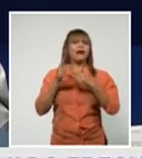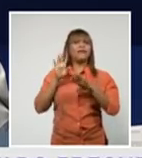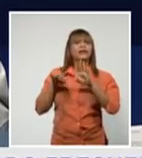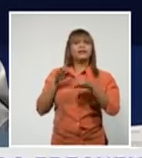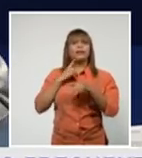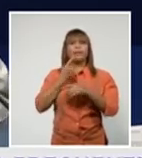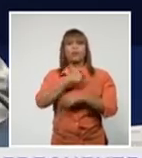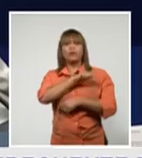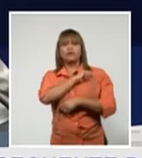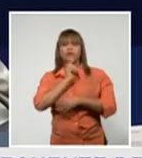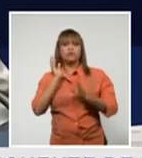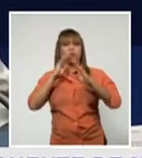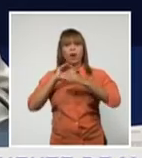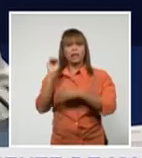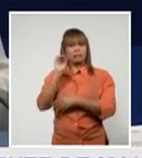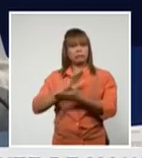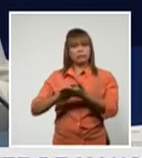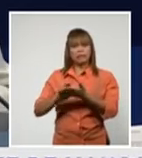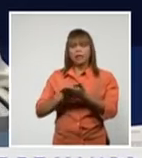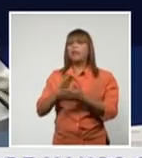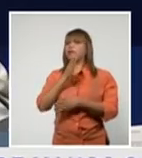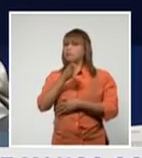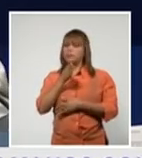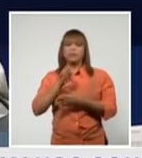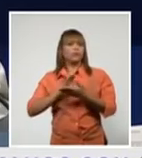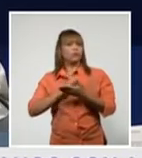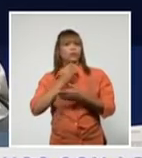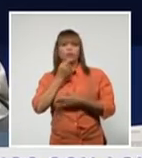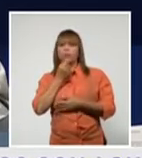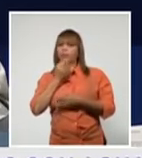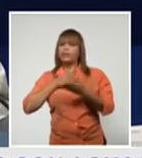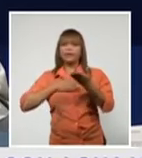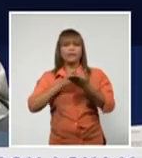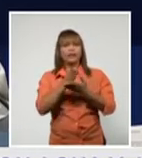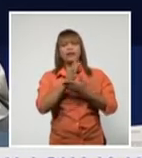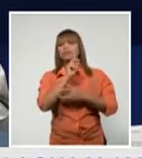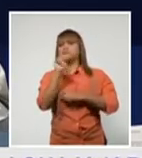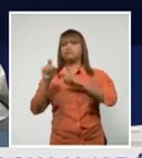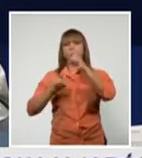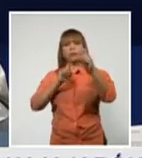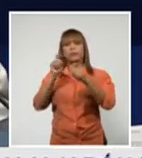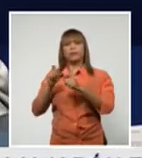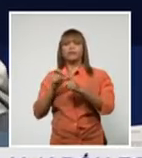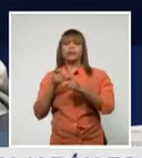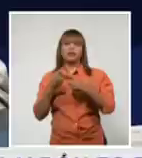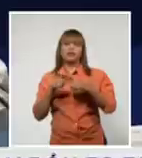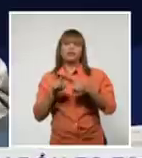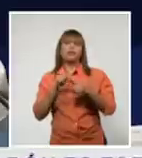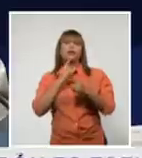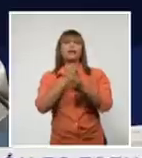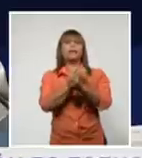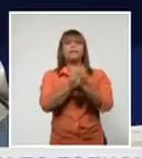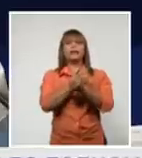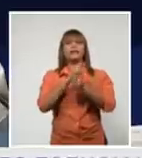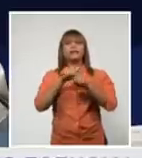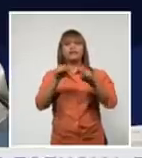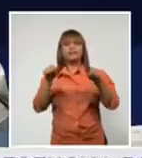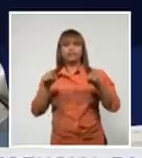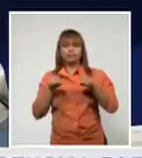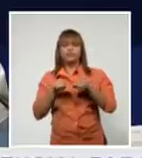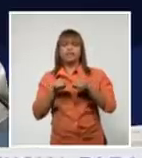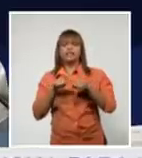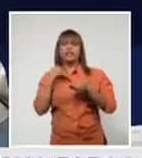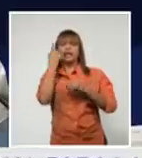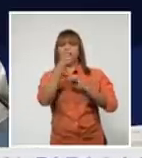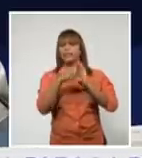tenido caso, o sea que todavía no han tenido caso, por el riesgo que tiene esta característica de la